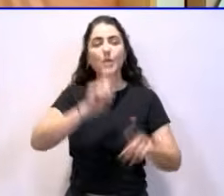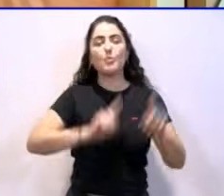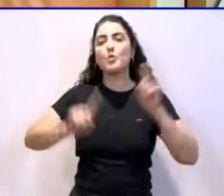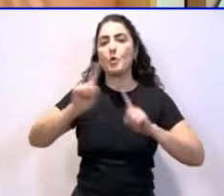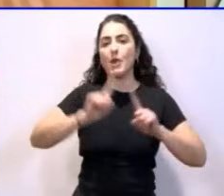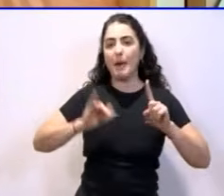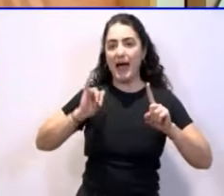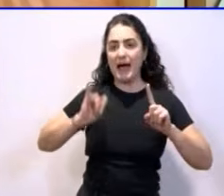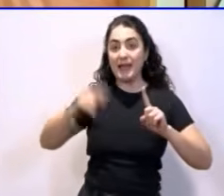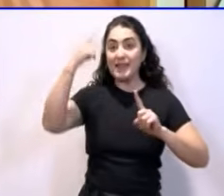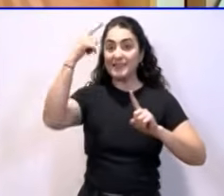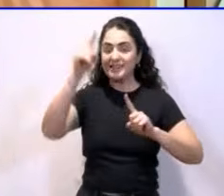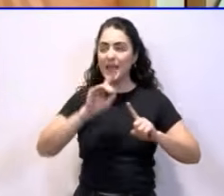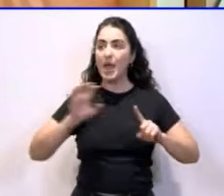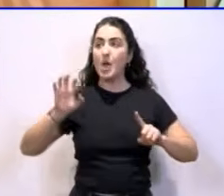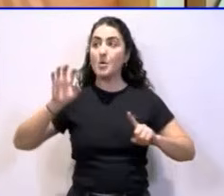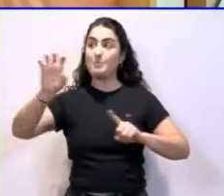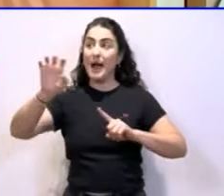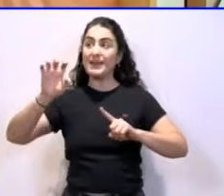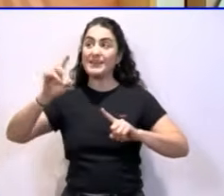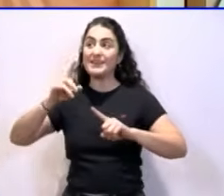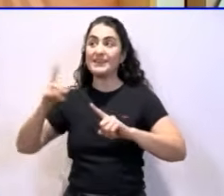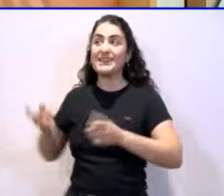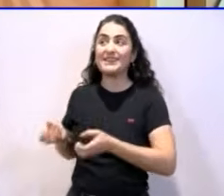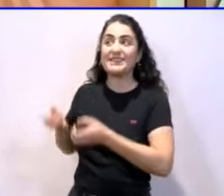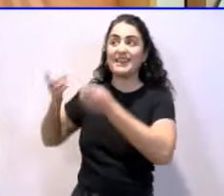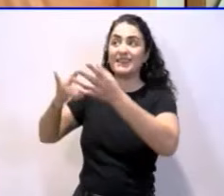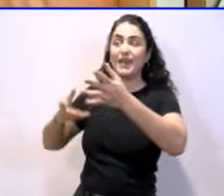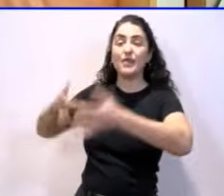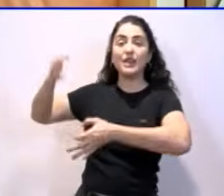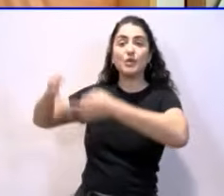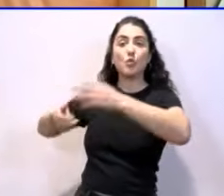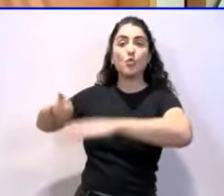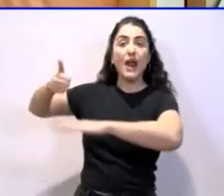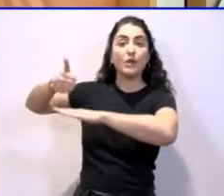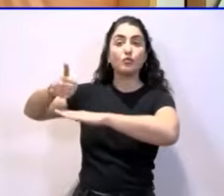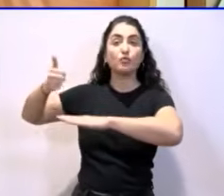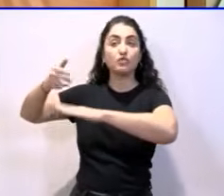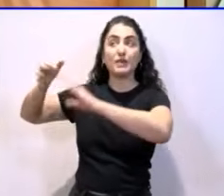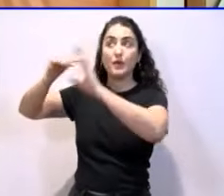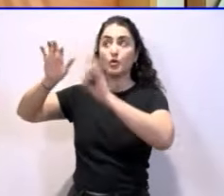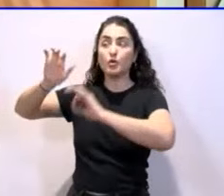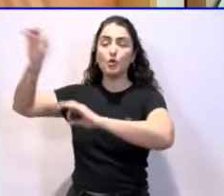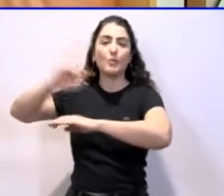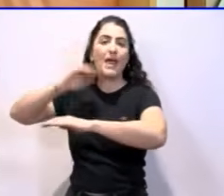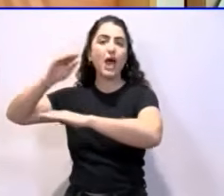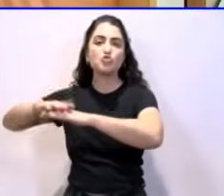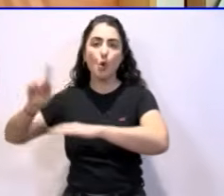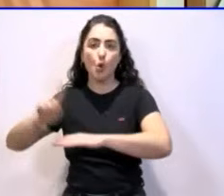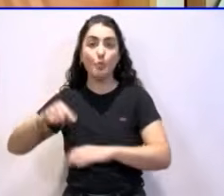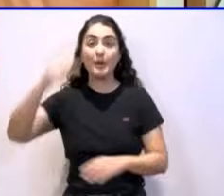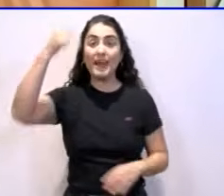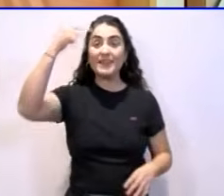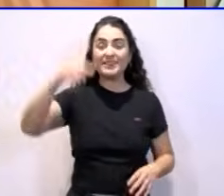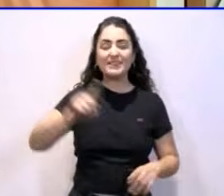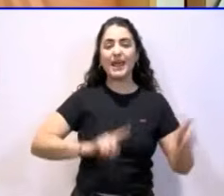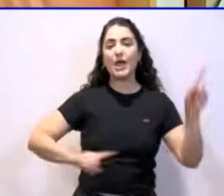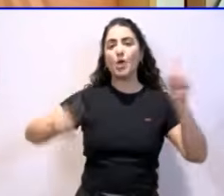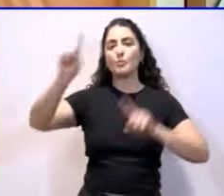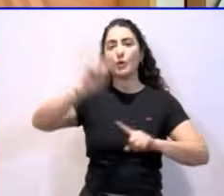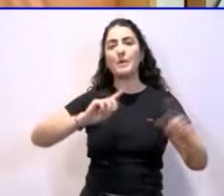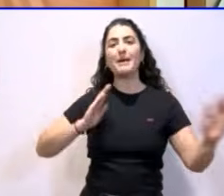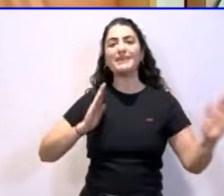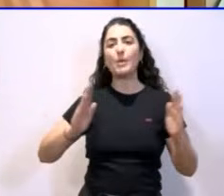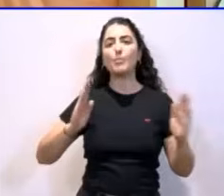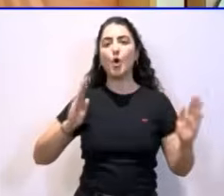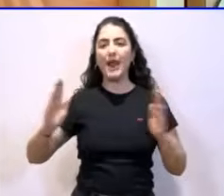que este país no está cumpliendo las sentencias del Tribunal de Justicia de la Unión Europea. Sé que, sobre todo, tenemos un problema de temporalidad